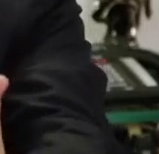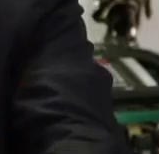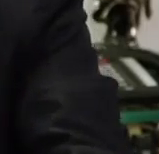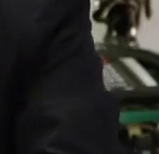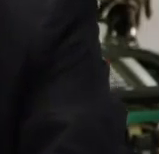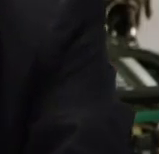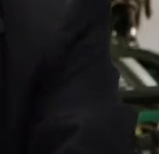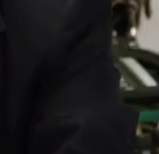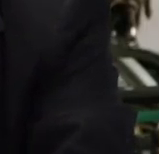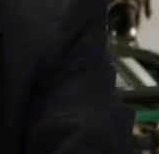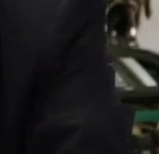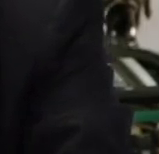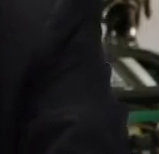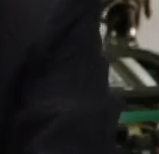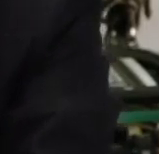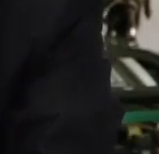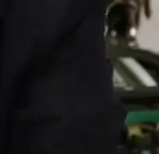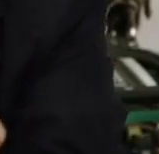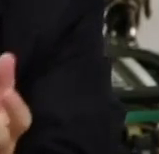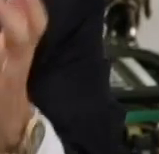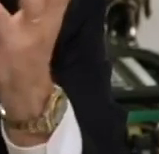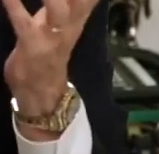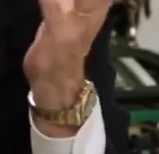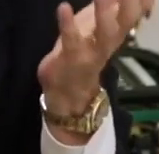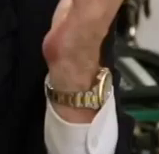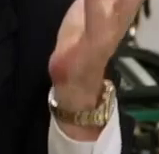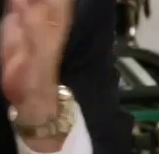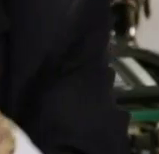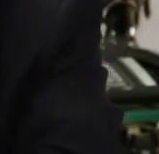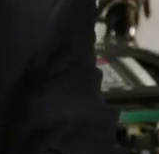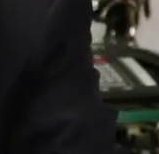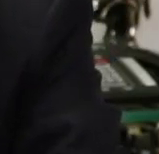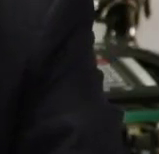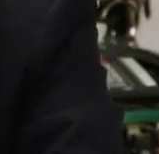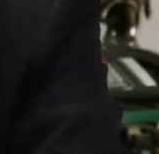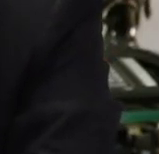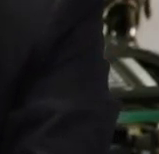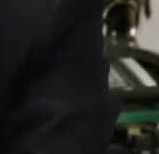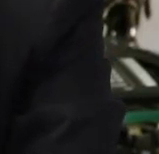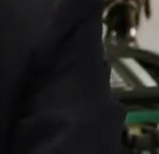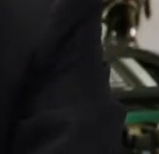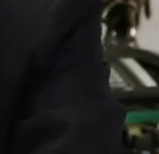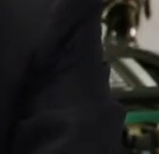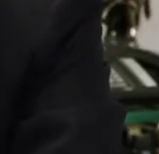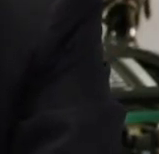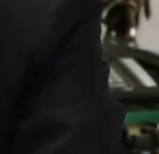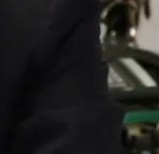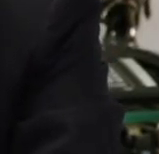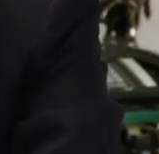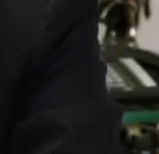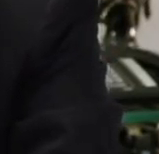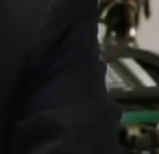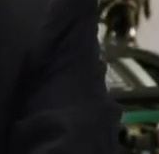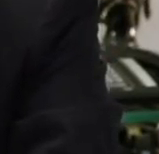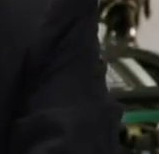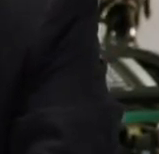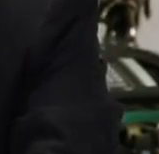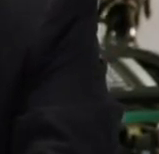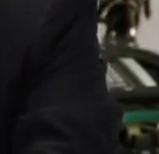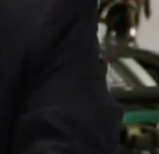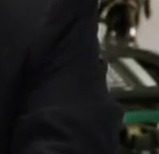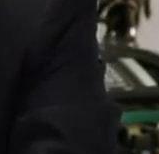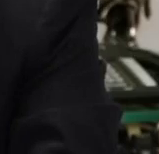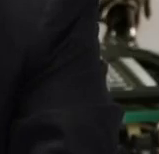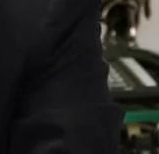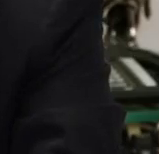significó el hecho de convertir en estacionamiento el zócalo capitalino la intención del pri de recuperar la capital del país así como la